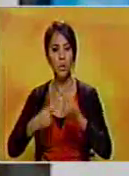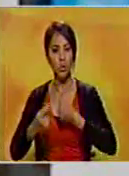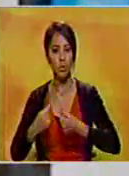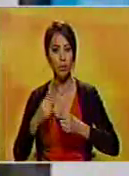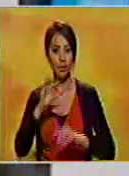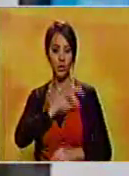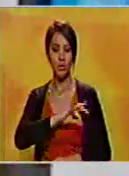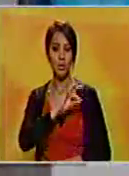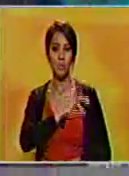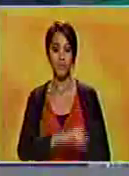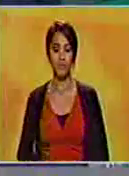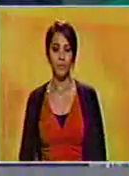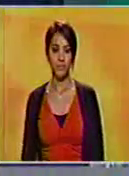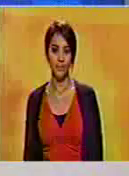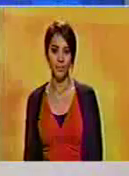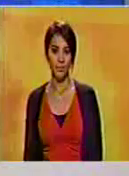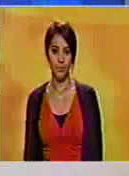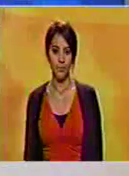social